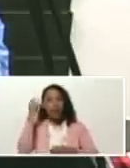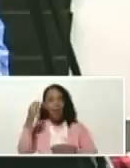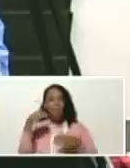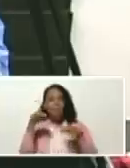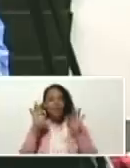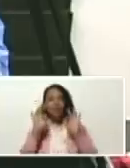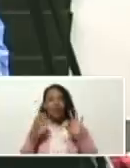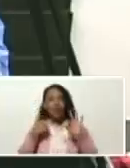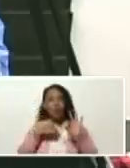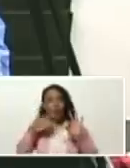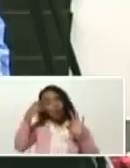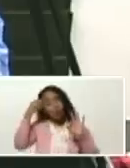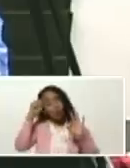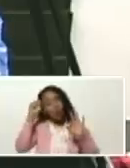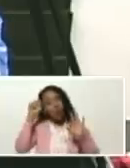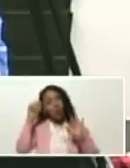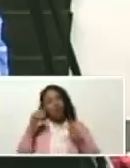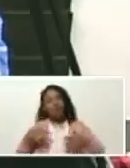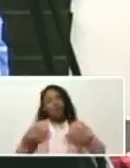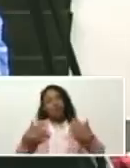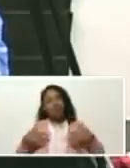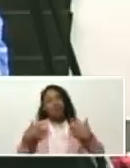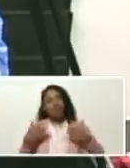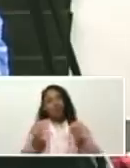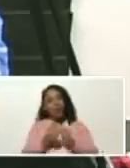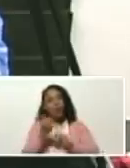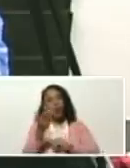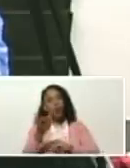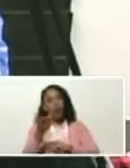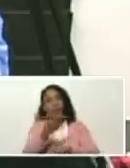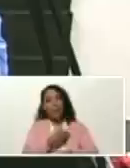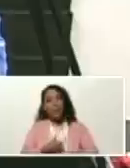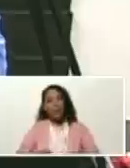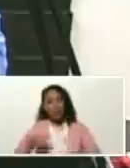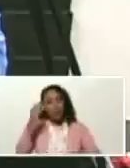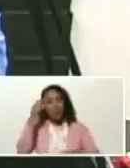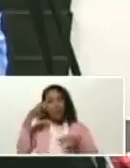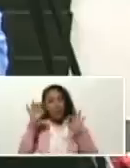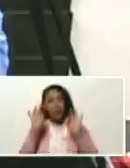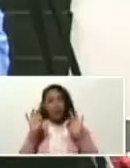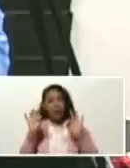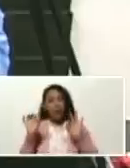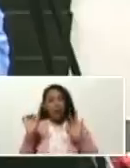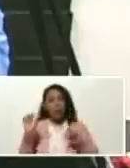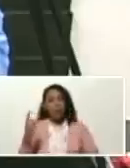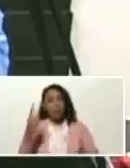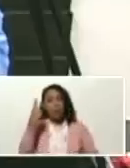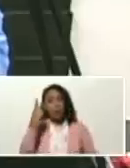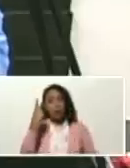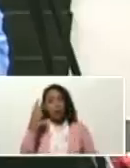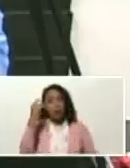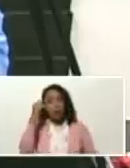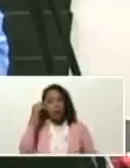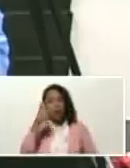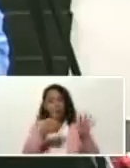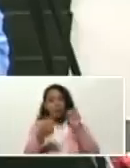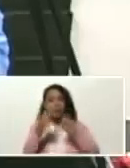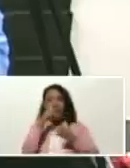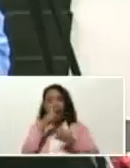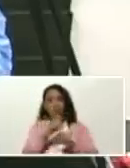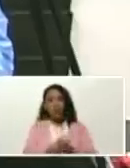hemos recordado y disfrutado con usted presidente un día especial De verdad mi primer día de los 60